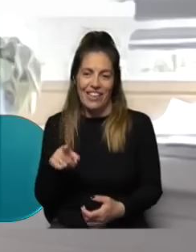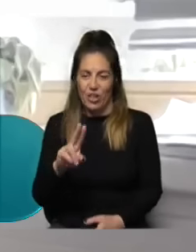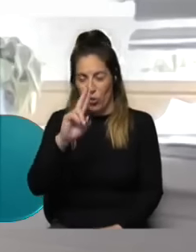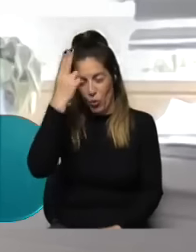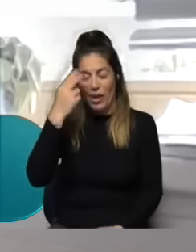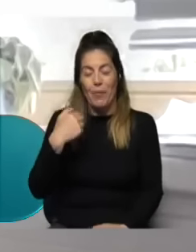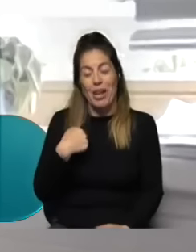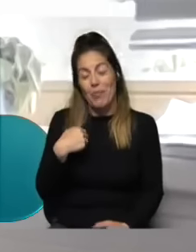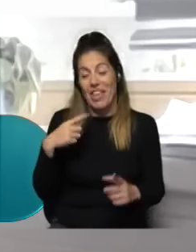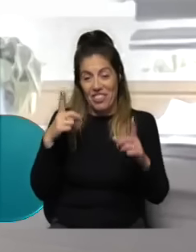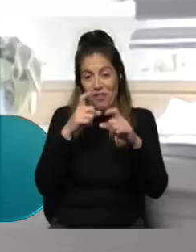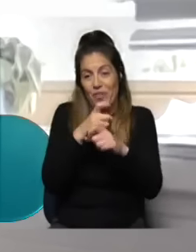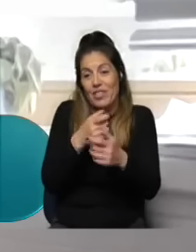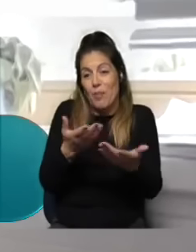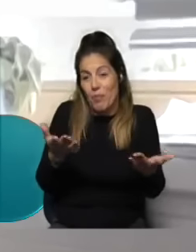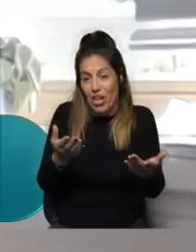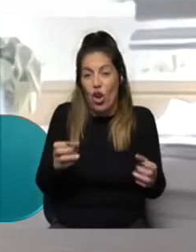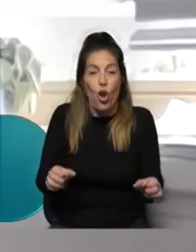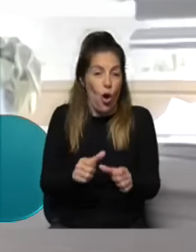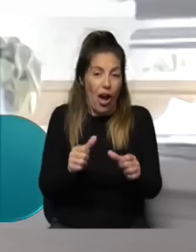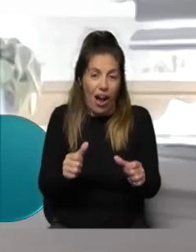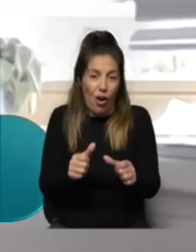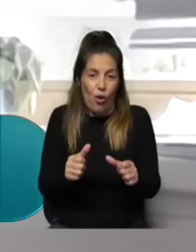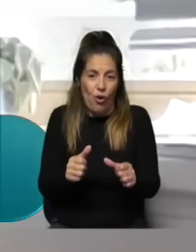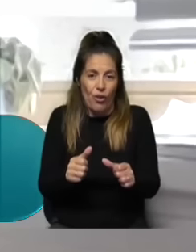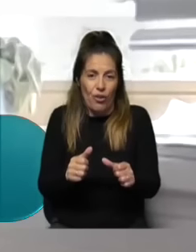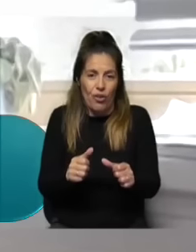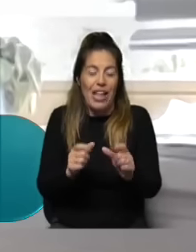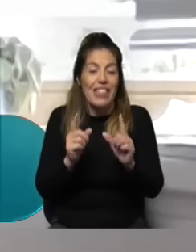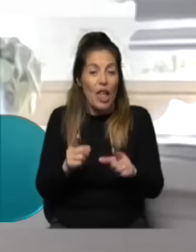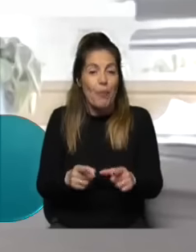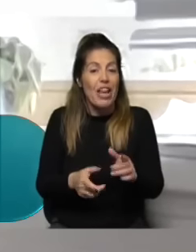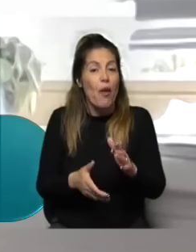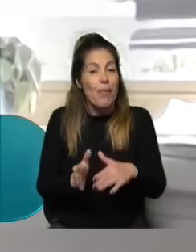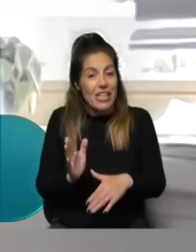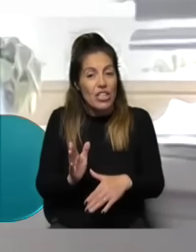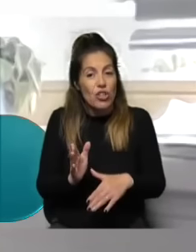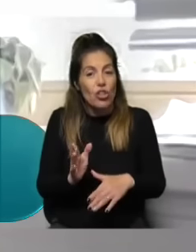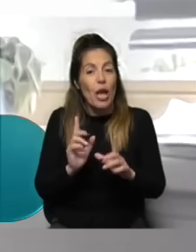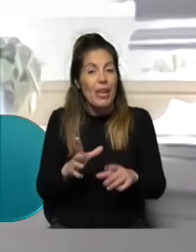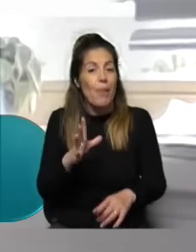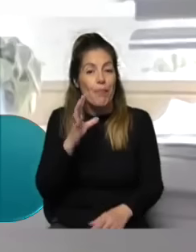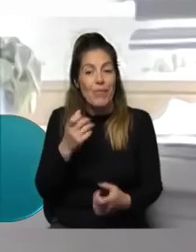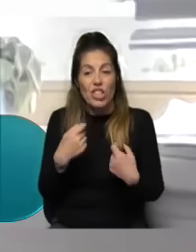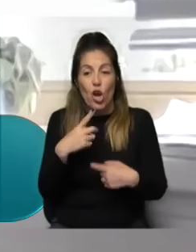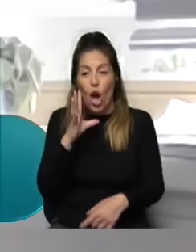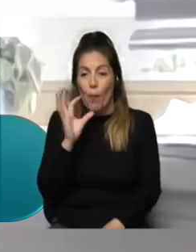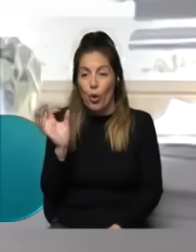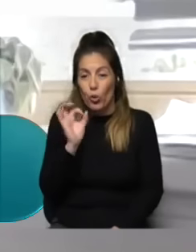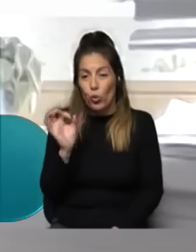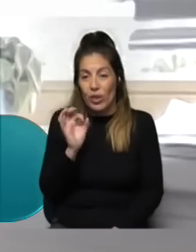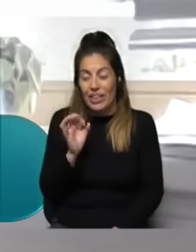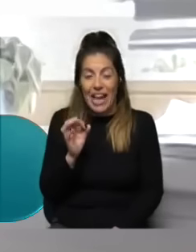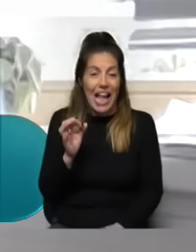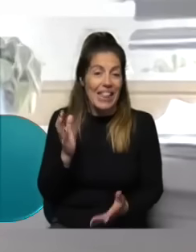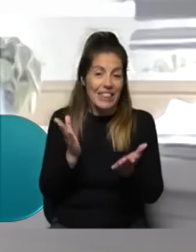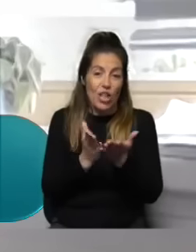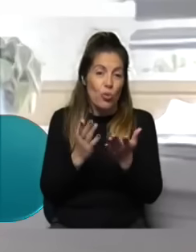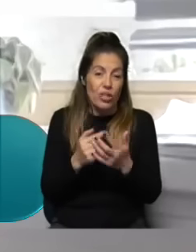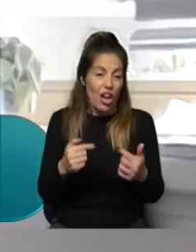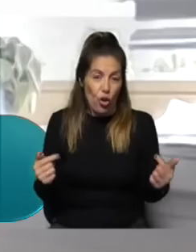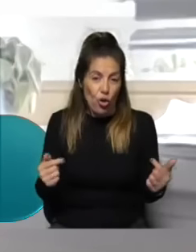me cuesta, pero bueno, es algo que lo llevo. También al haberme ido tuve ciertas oportunidades de estudiar cosas y